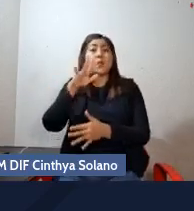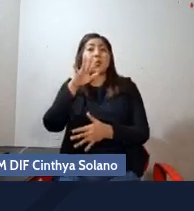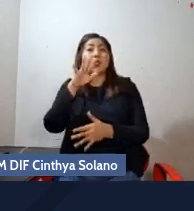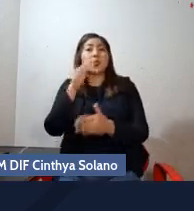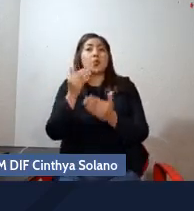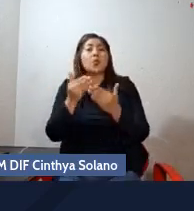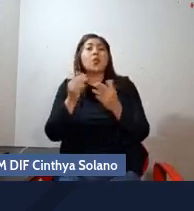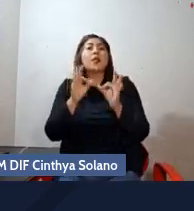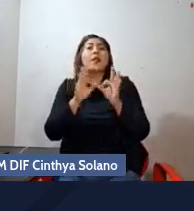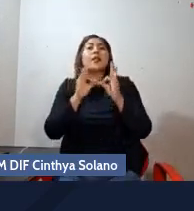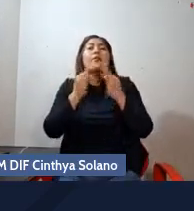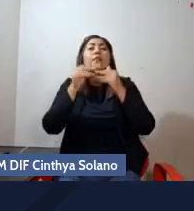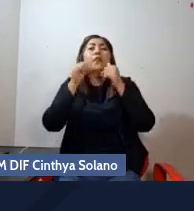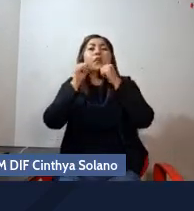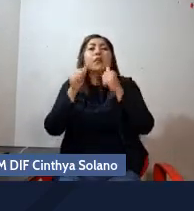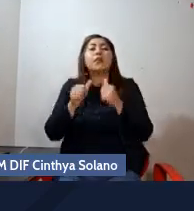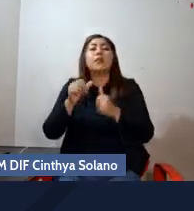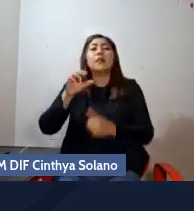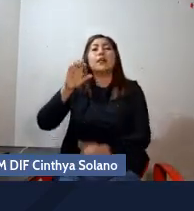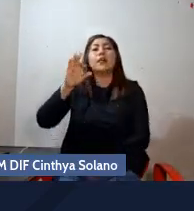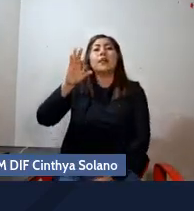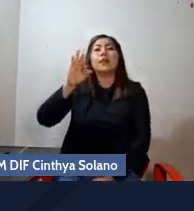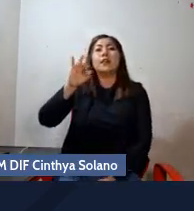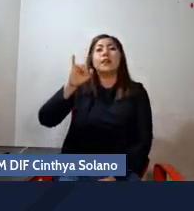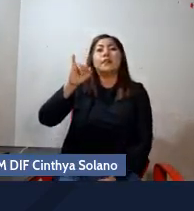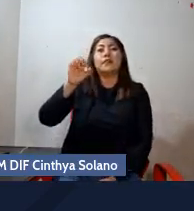el FICETEL es el